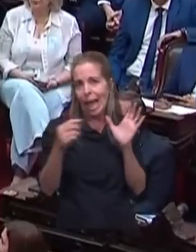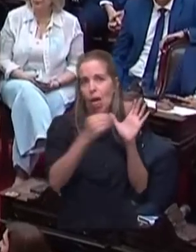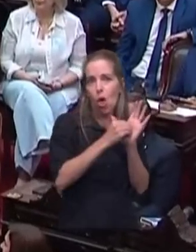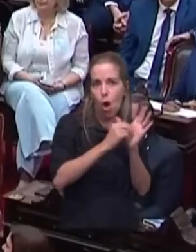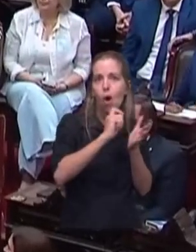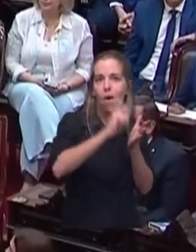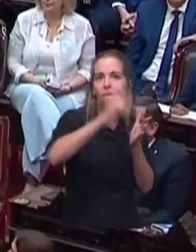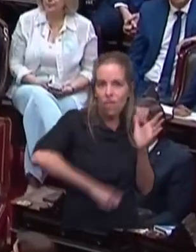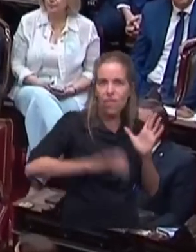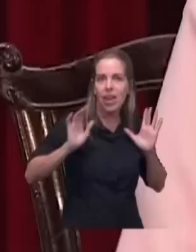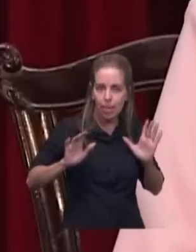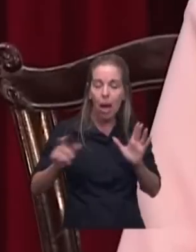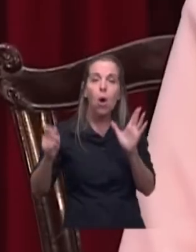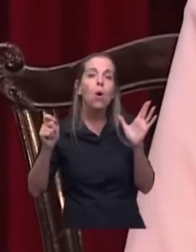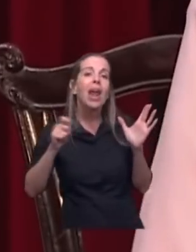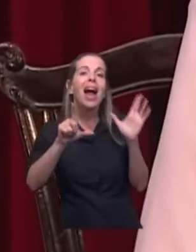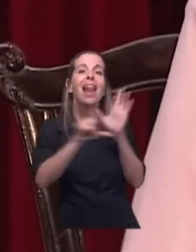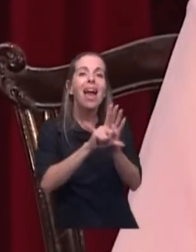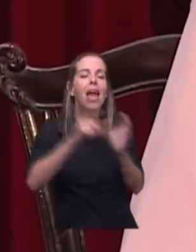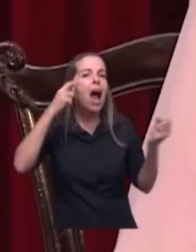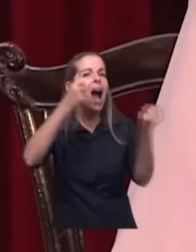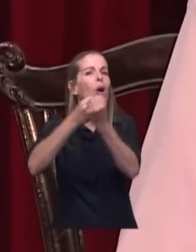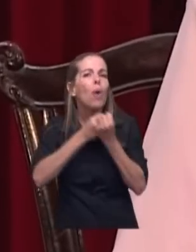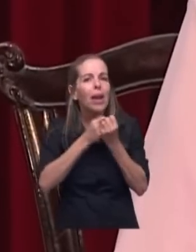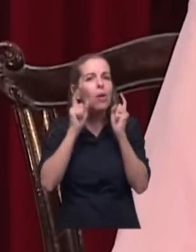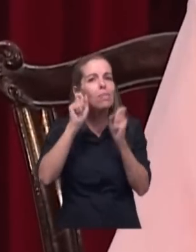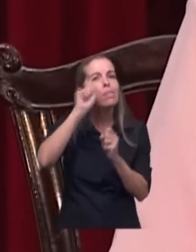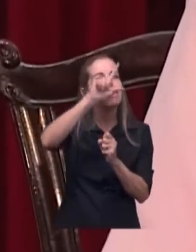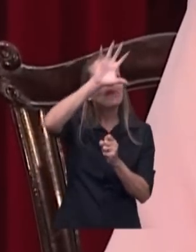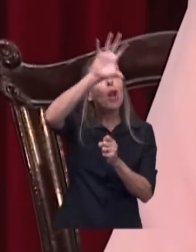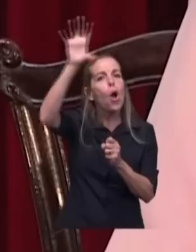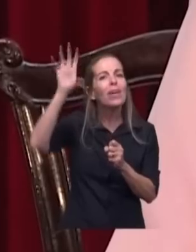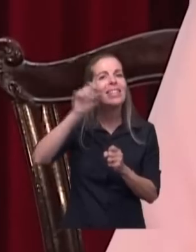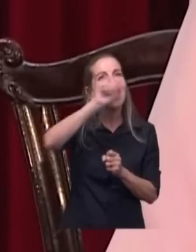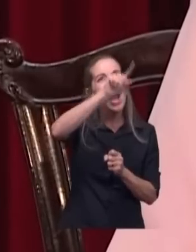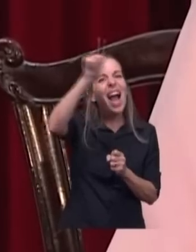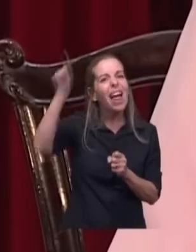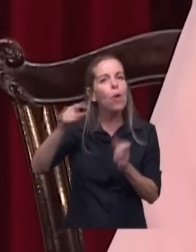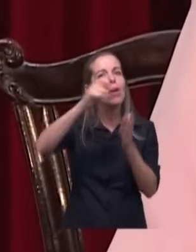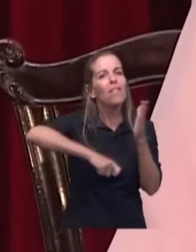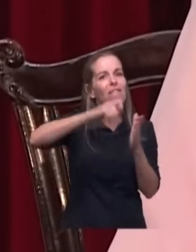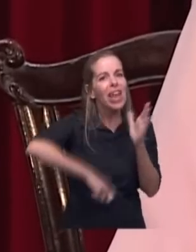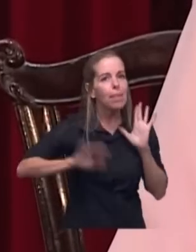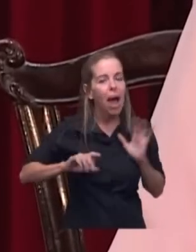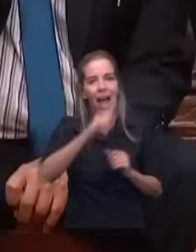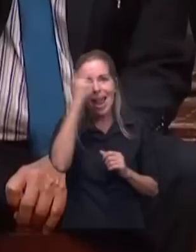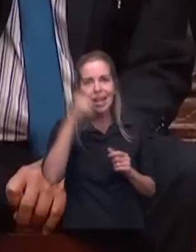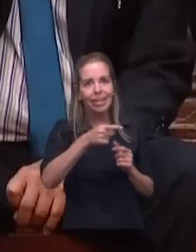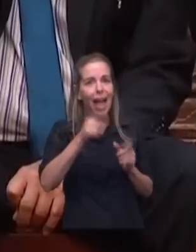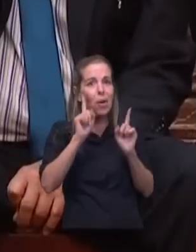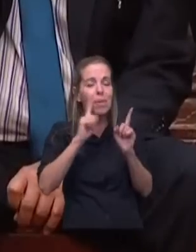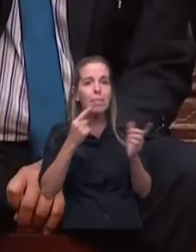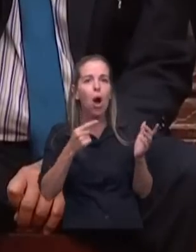Una ley convenio que han firmado cada una de las provincias argentinas y el Estado Nacional, como lo dice